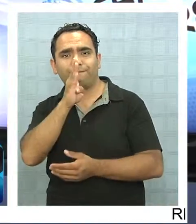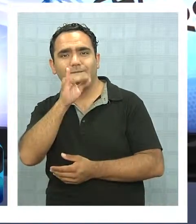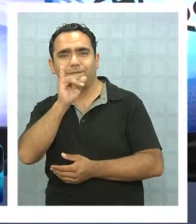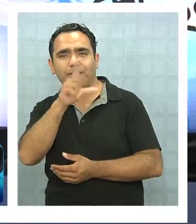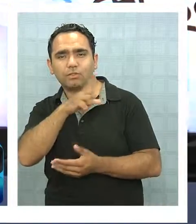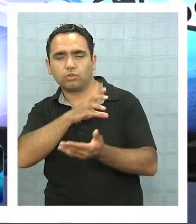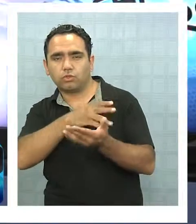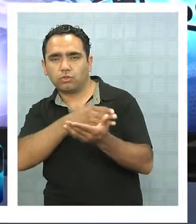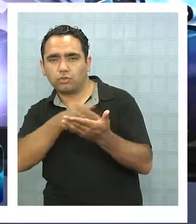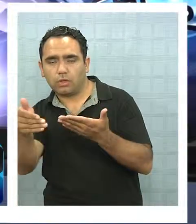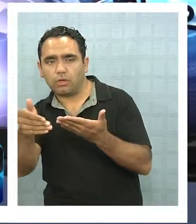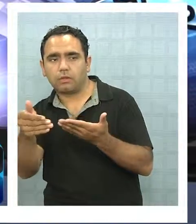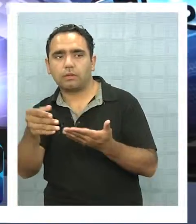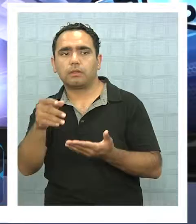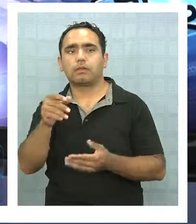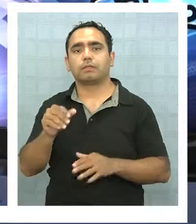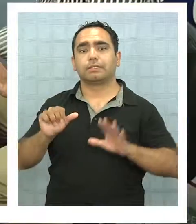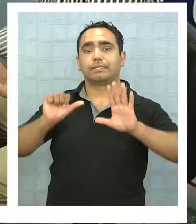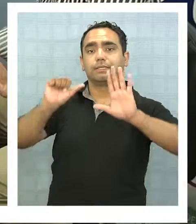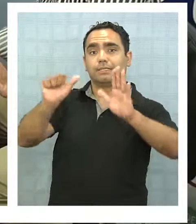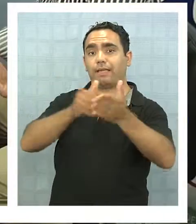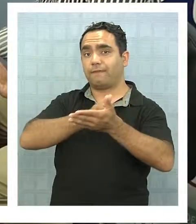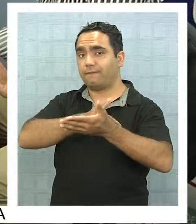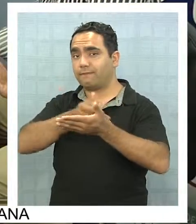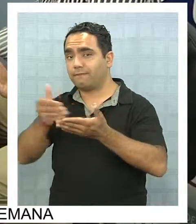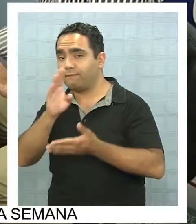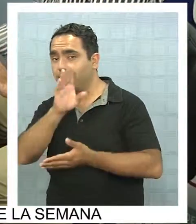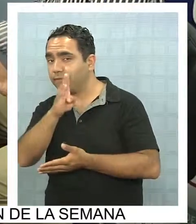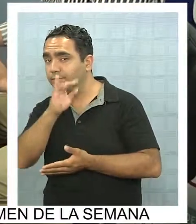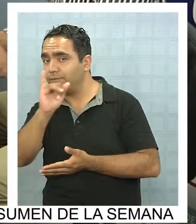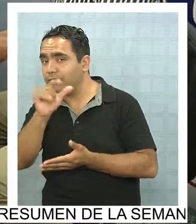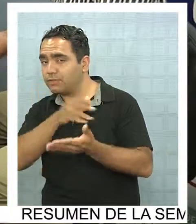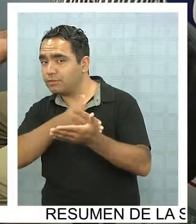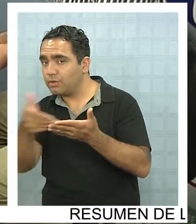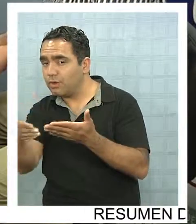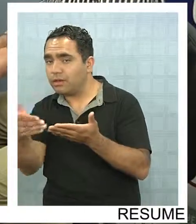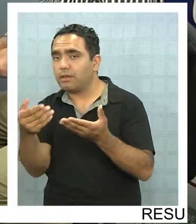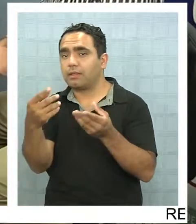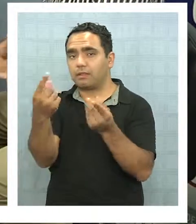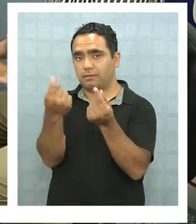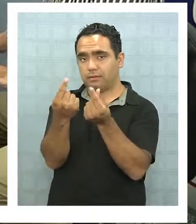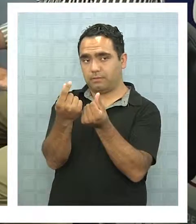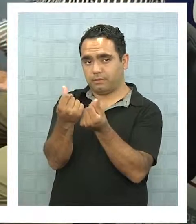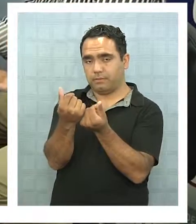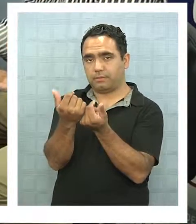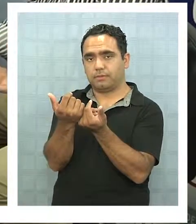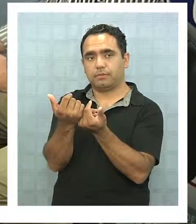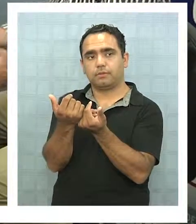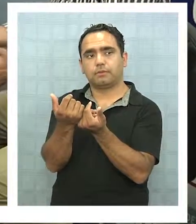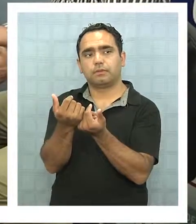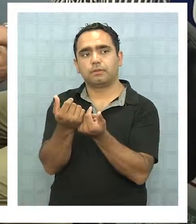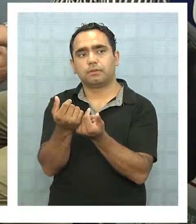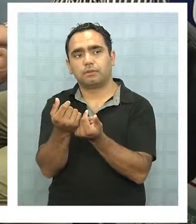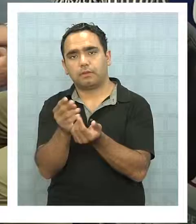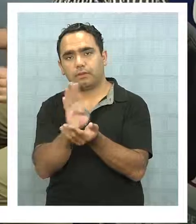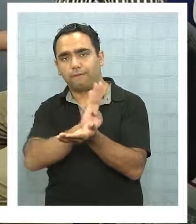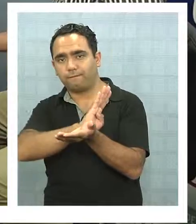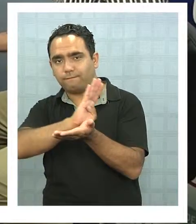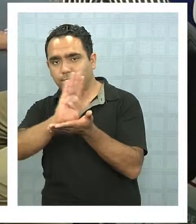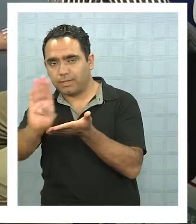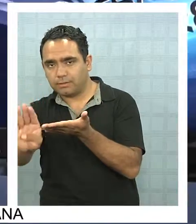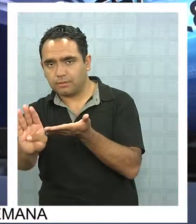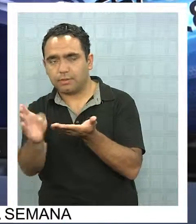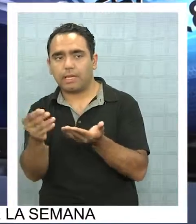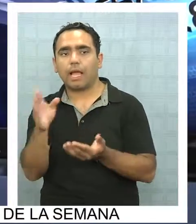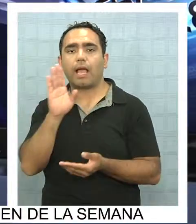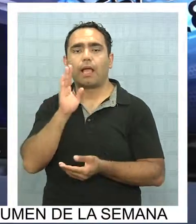las cotizaciones recaudaron como 6 billones de pesos. 6 billones. Ese es un dato también bastante duro, digamos, bueno, ¿no? Porque en el fondo es la mitad del IVA. La mitad